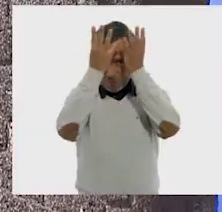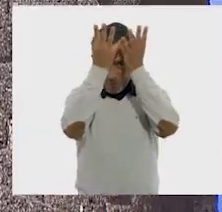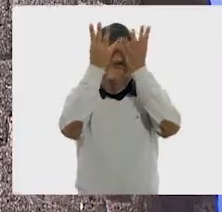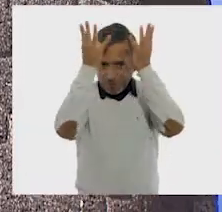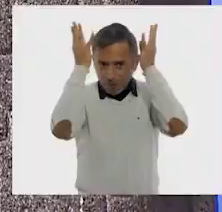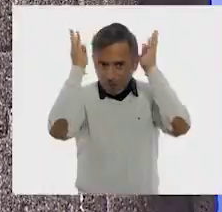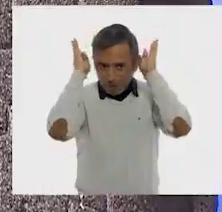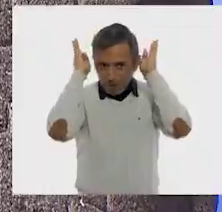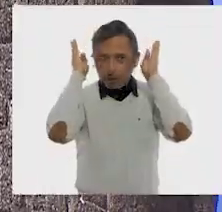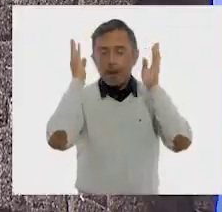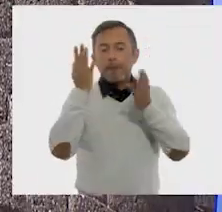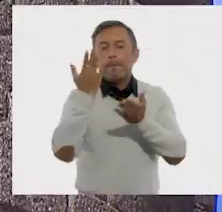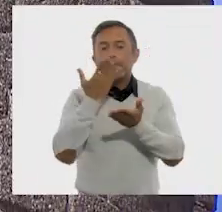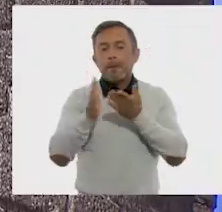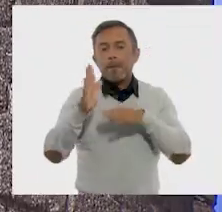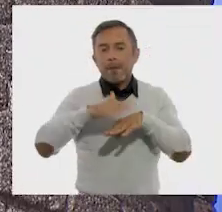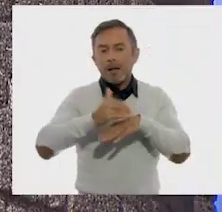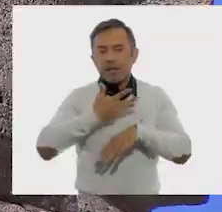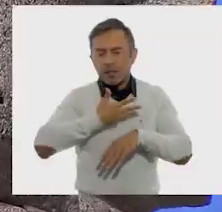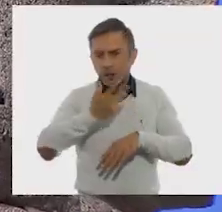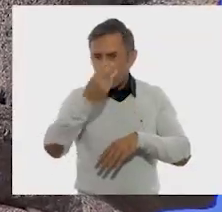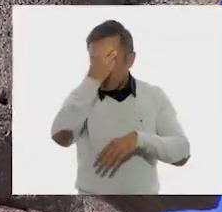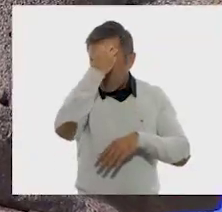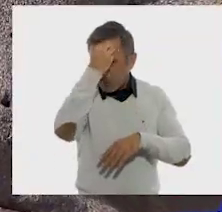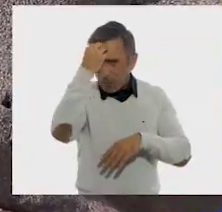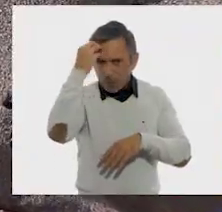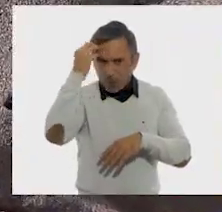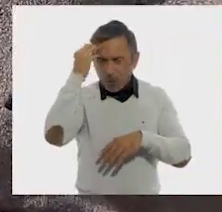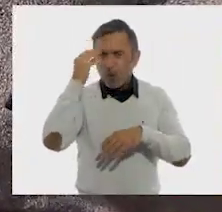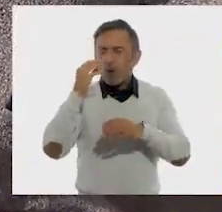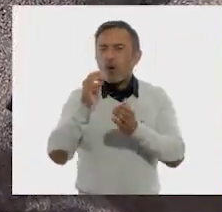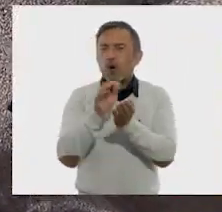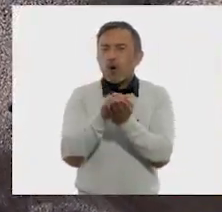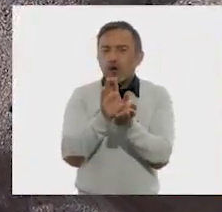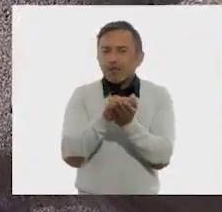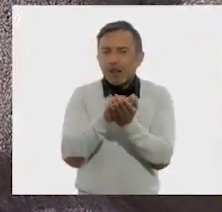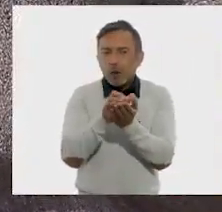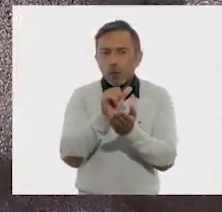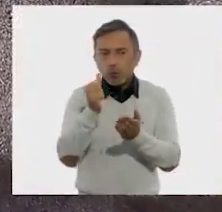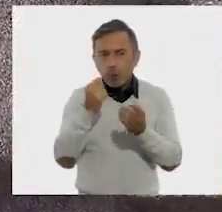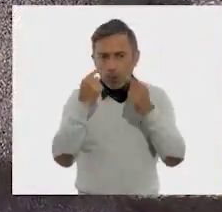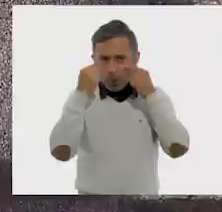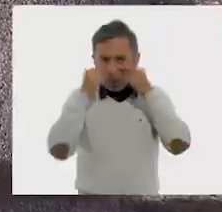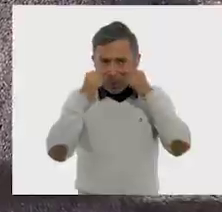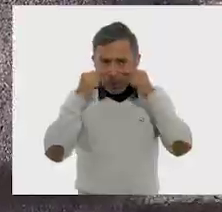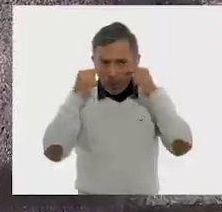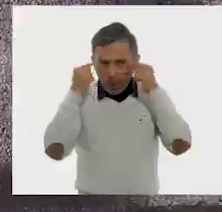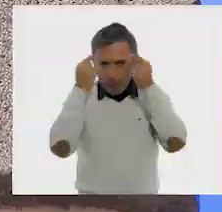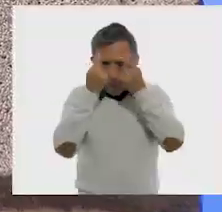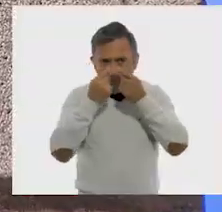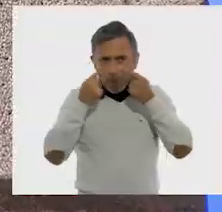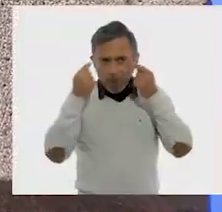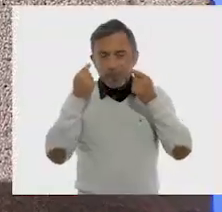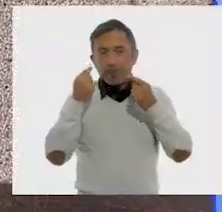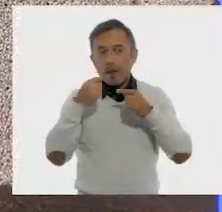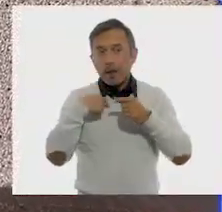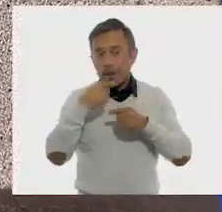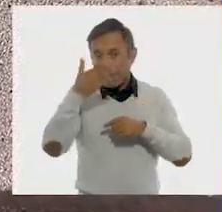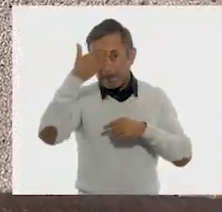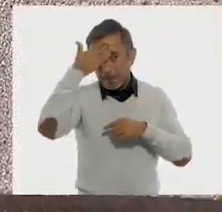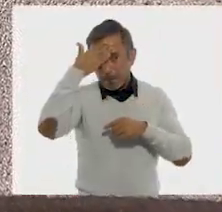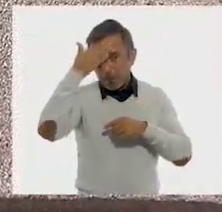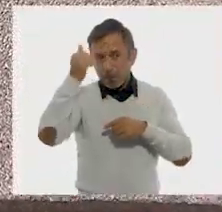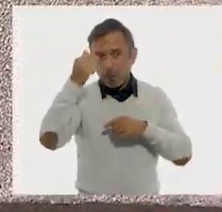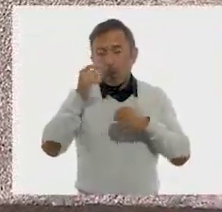hexágonos que posiblemente eran elementos de concha. Las orejeras son de forma tubular, o sea, son muy alargadas. En la parte frontal lleva un pectoral